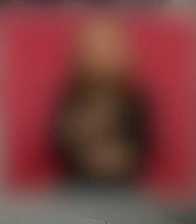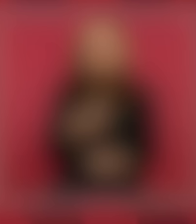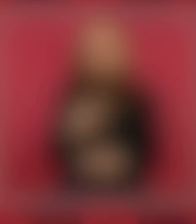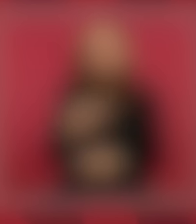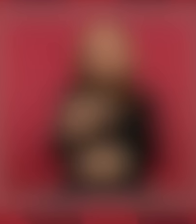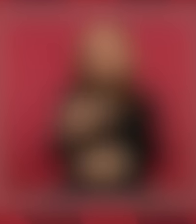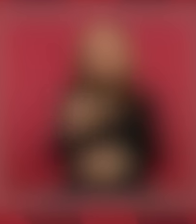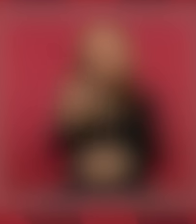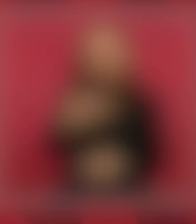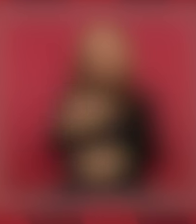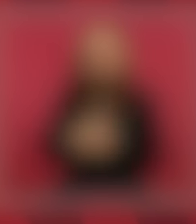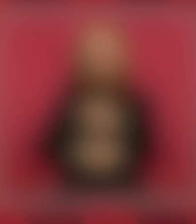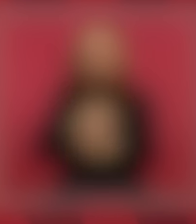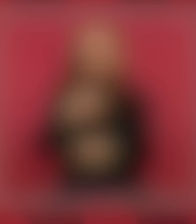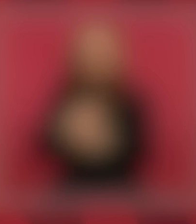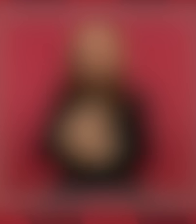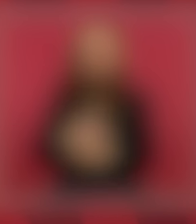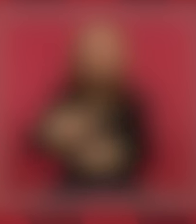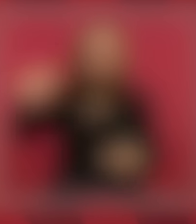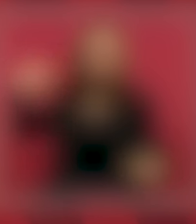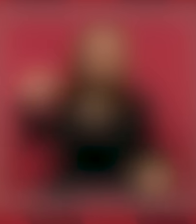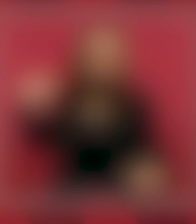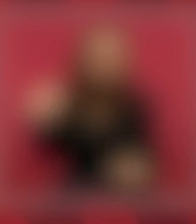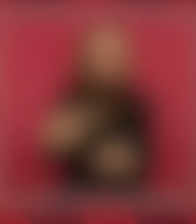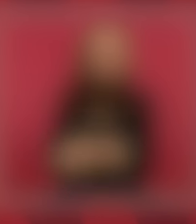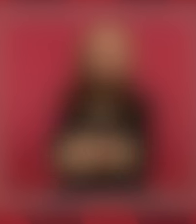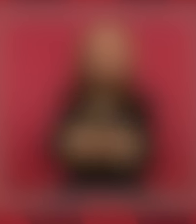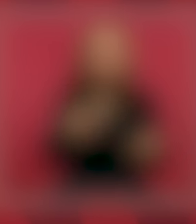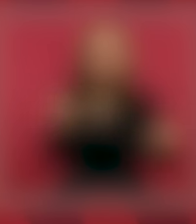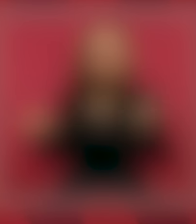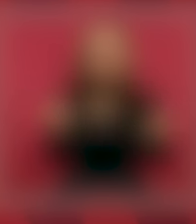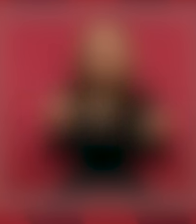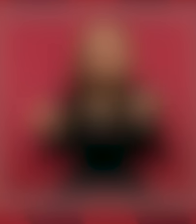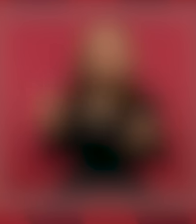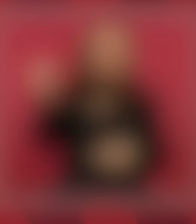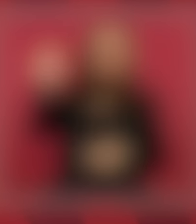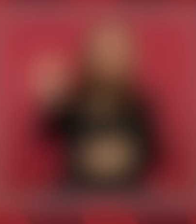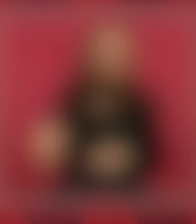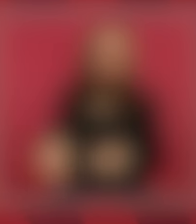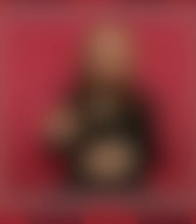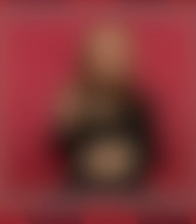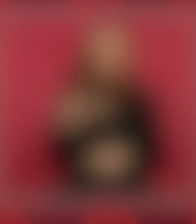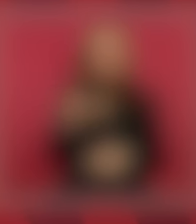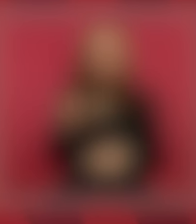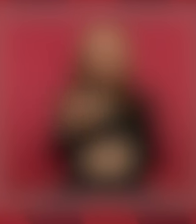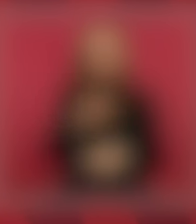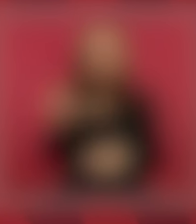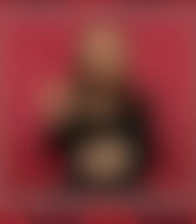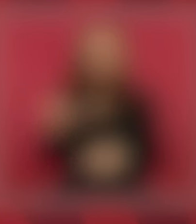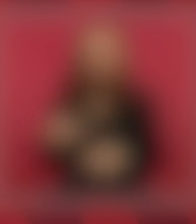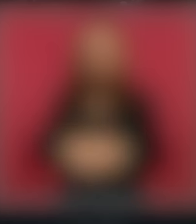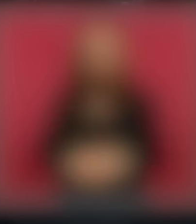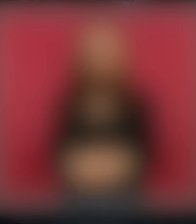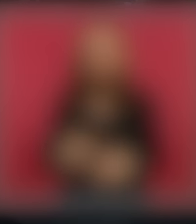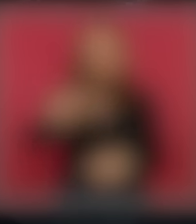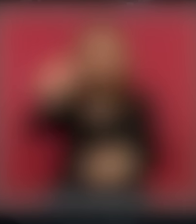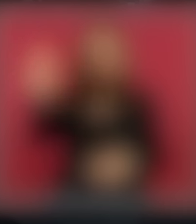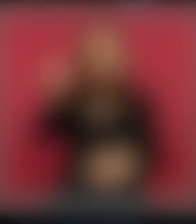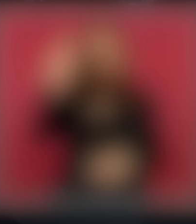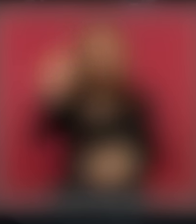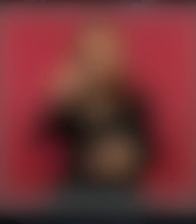27 años. Sí. ¿Y él pone a los rectores?